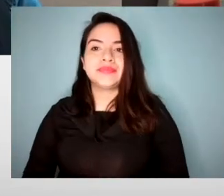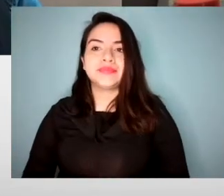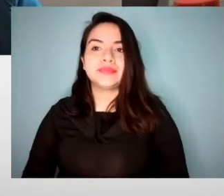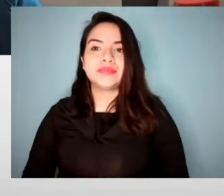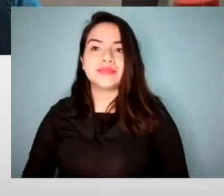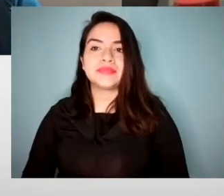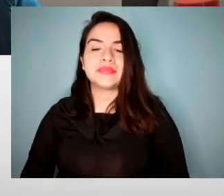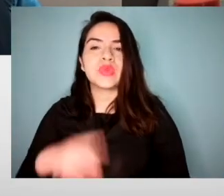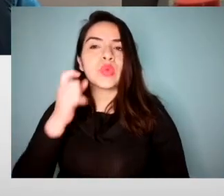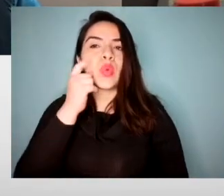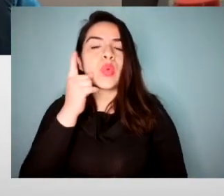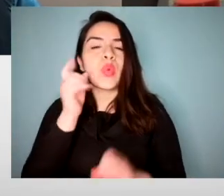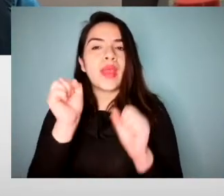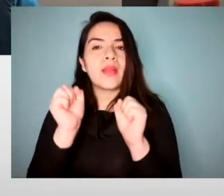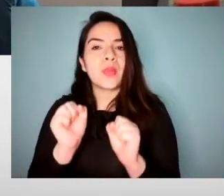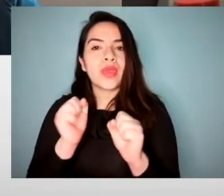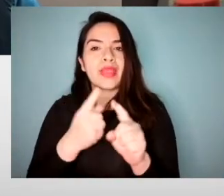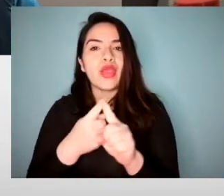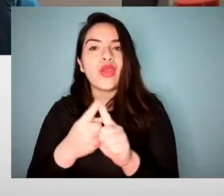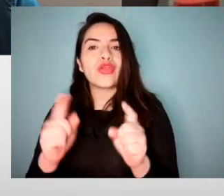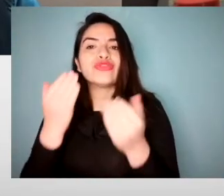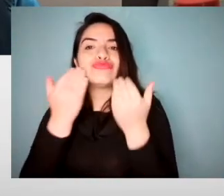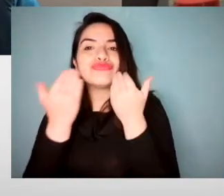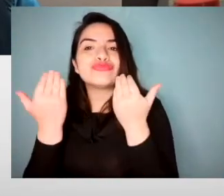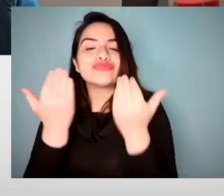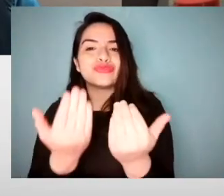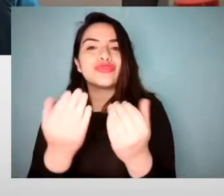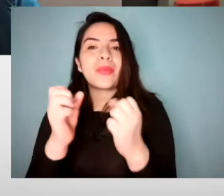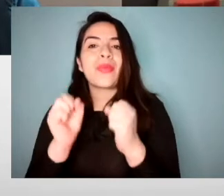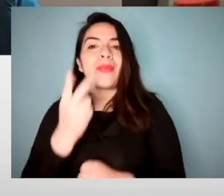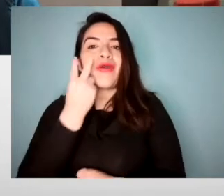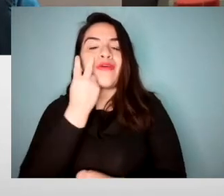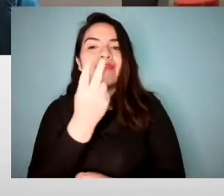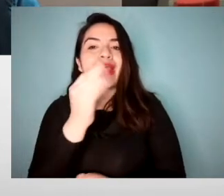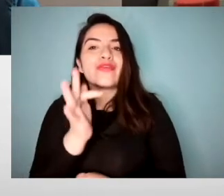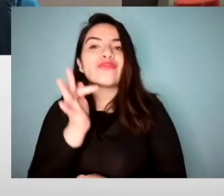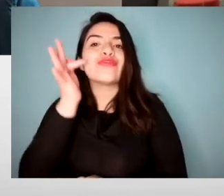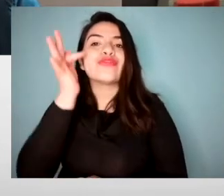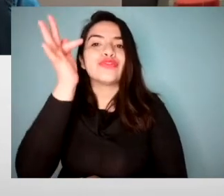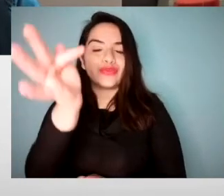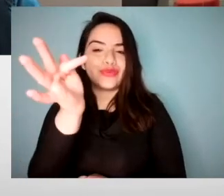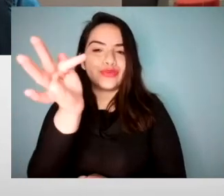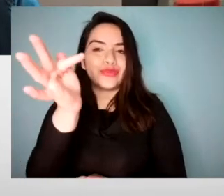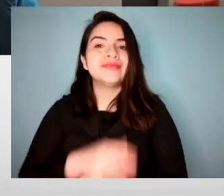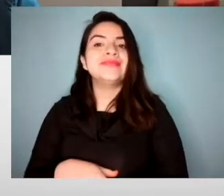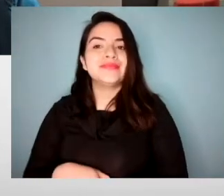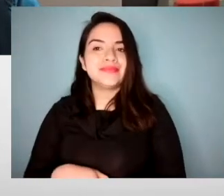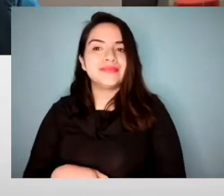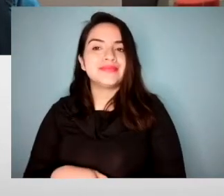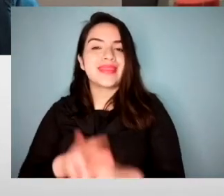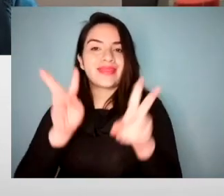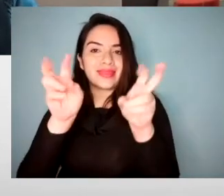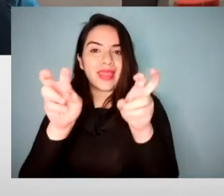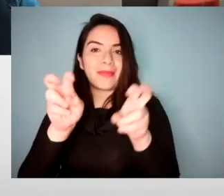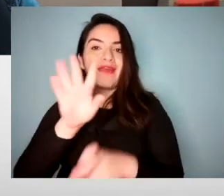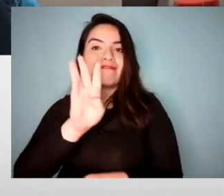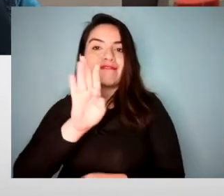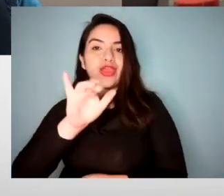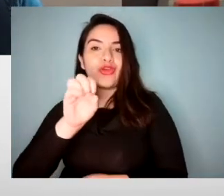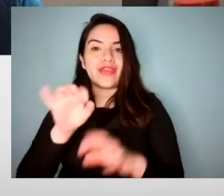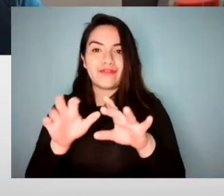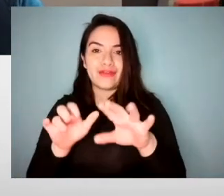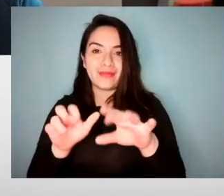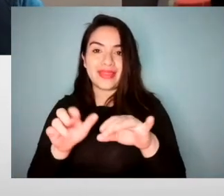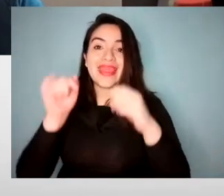ser otros beneficios que podríamos ver en el futuro gracias a la bioinformática? Sí, hoy en día